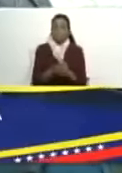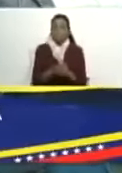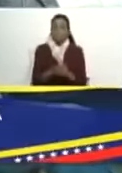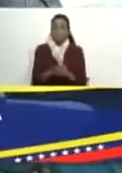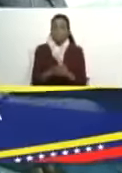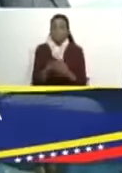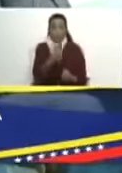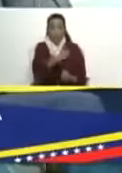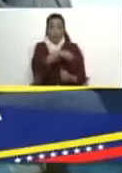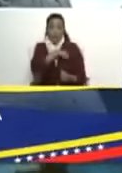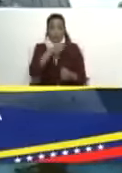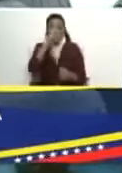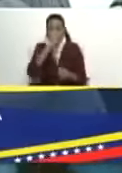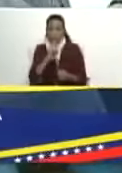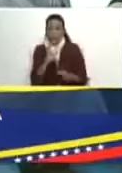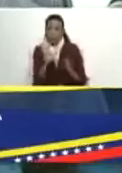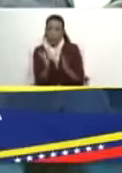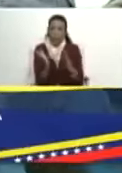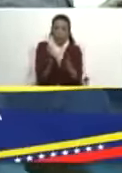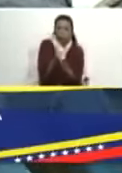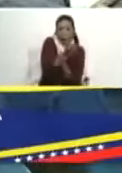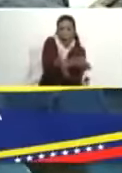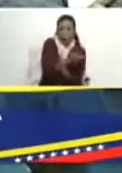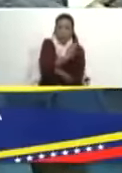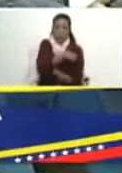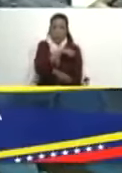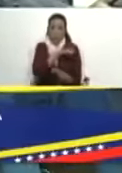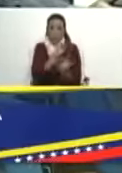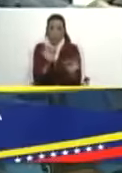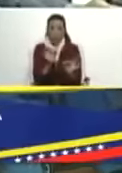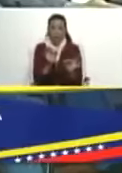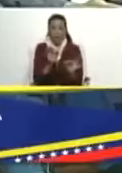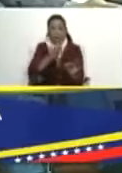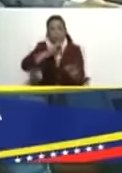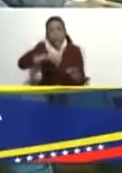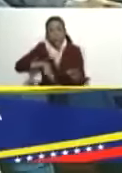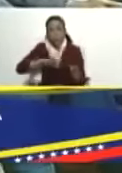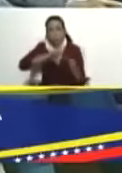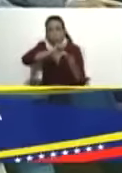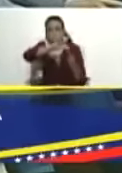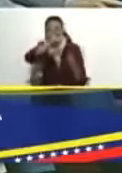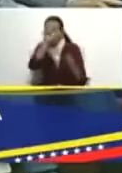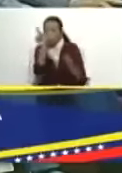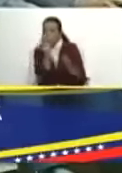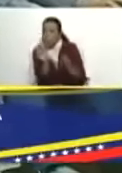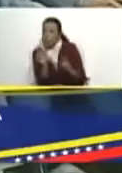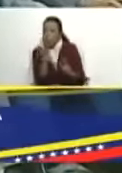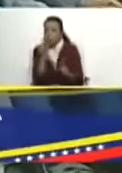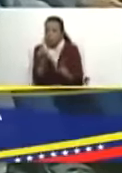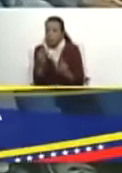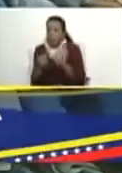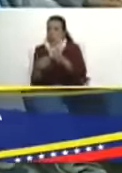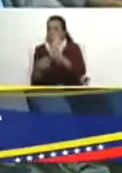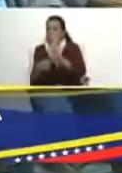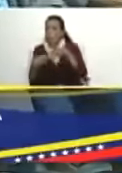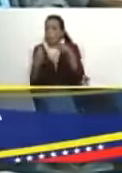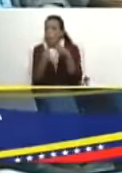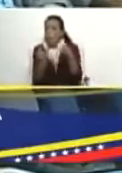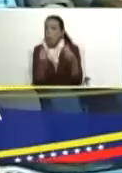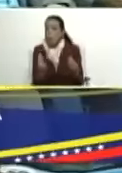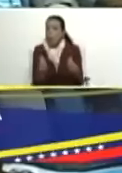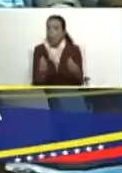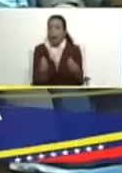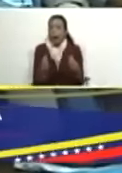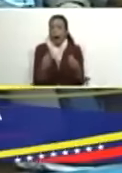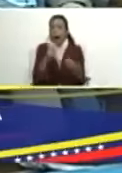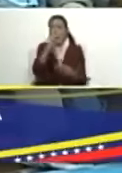Nos atrevemos a proponer que este primer momento histórico lo señalemos